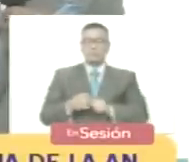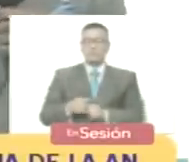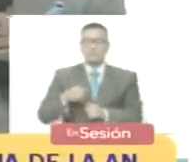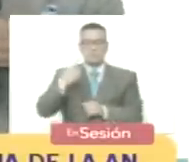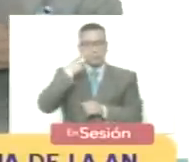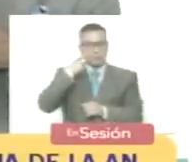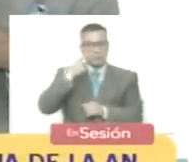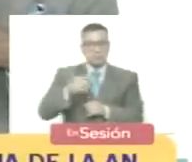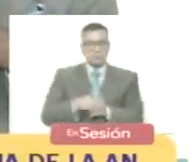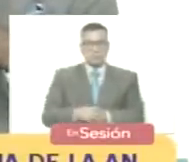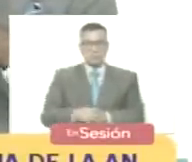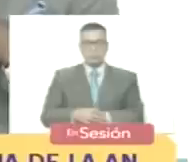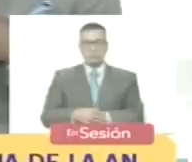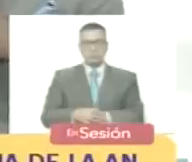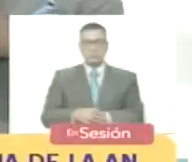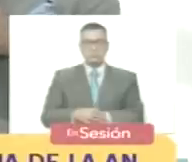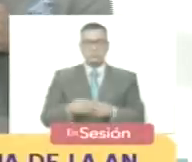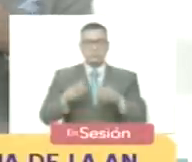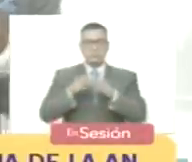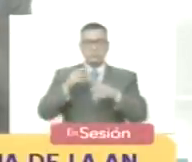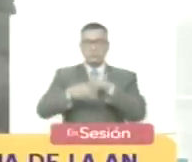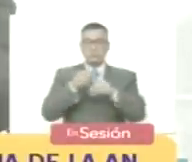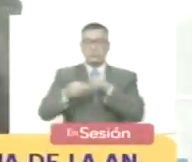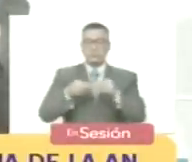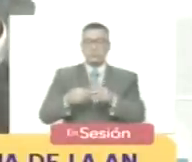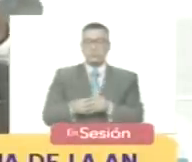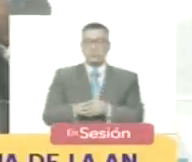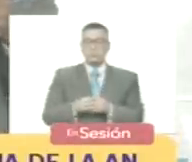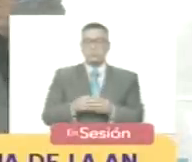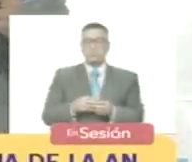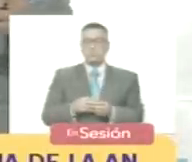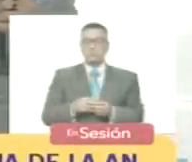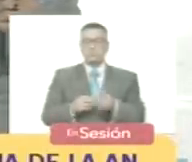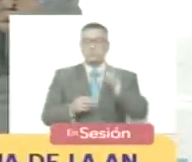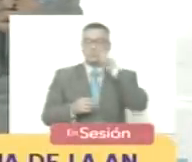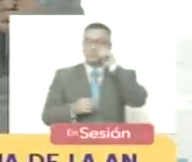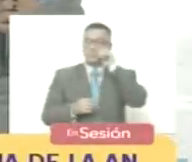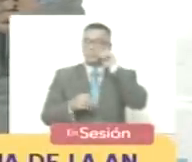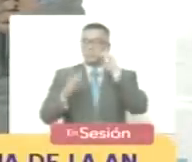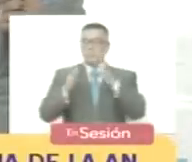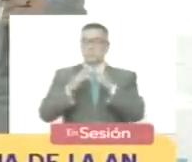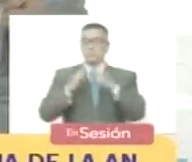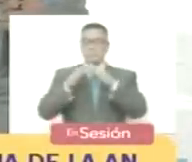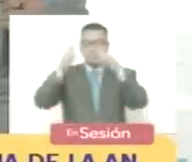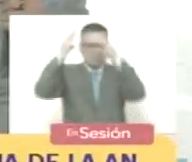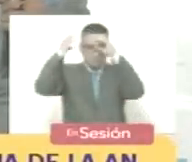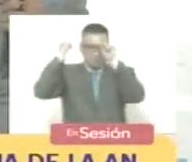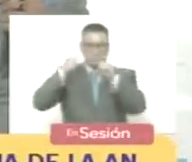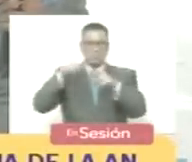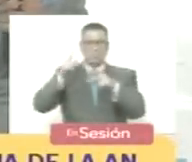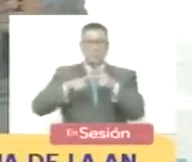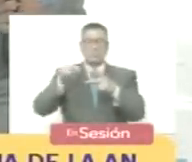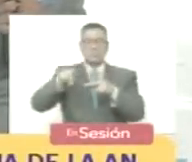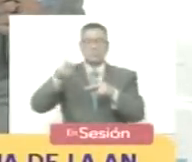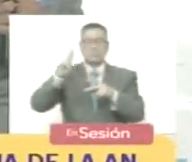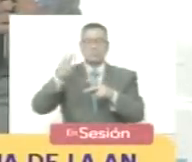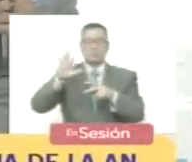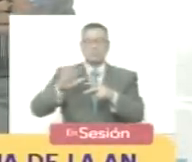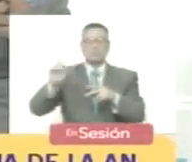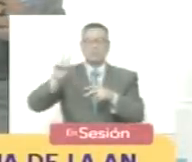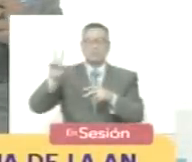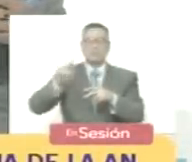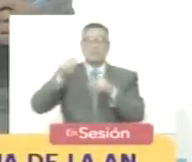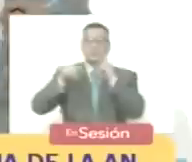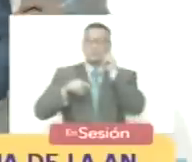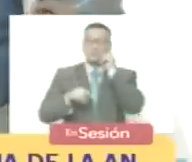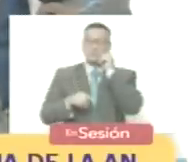visual es el estado en que dejaron la residencia y la embajada de la República Bolivariana de